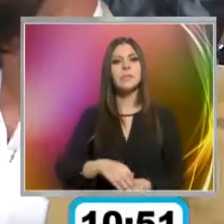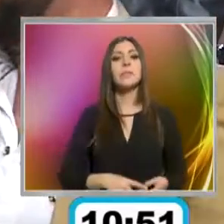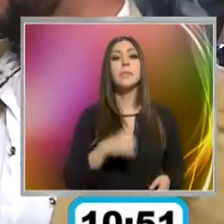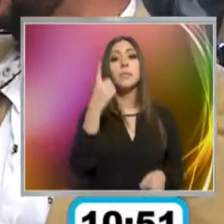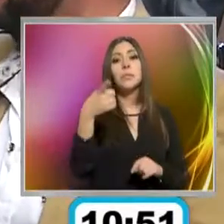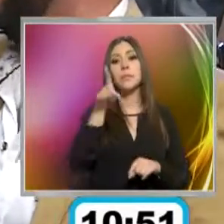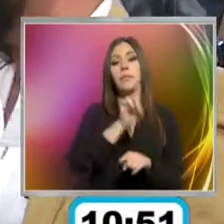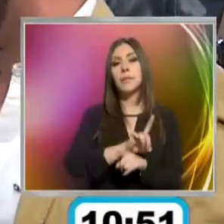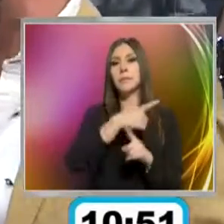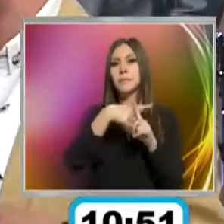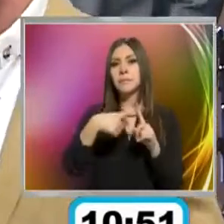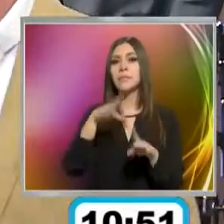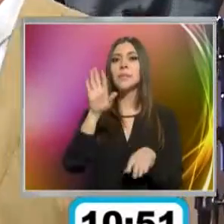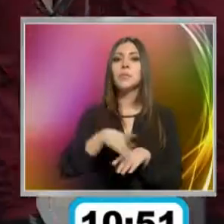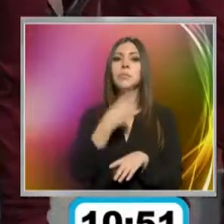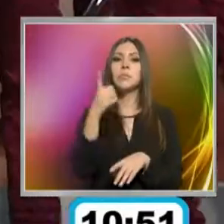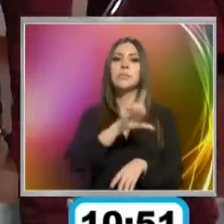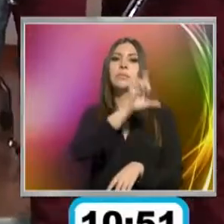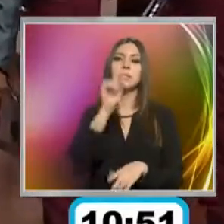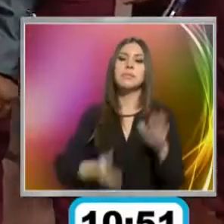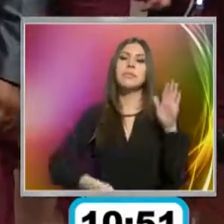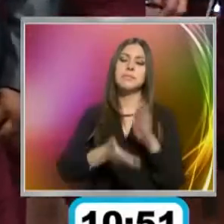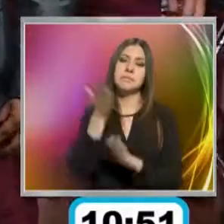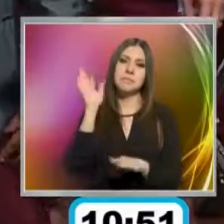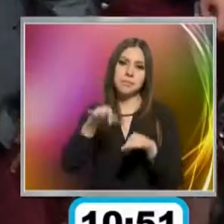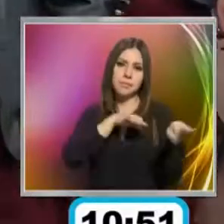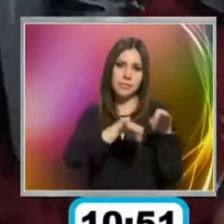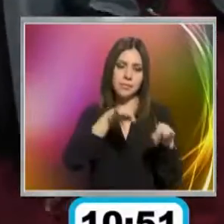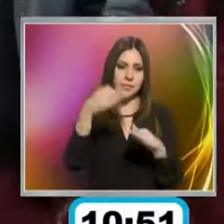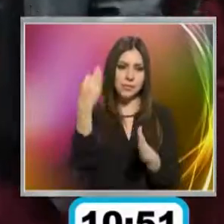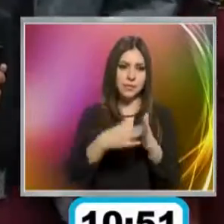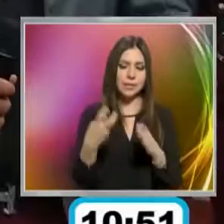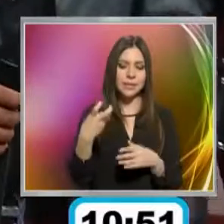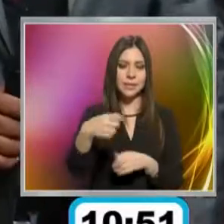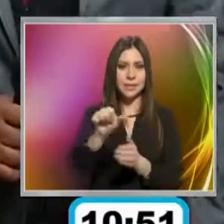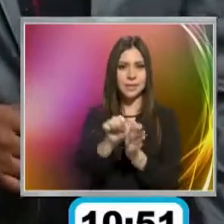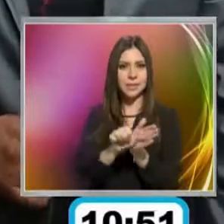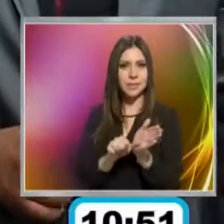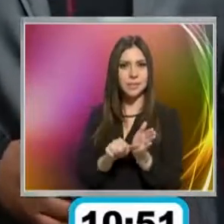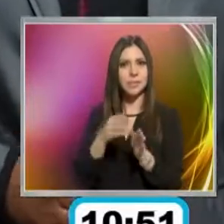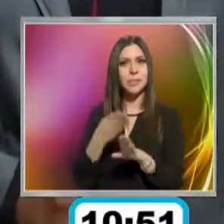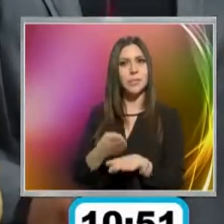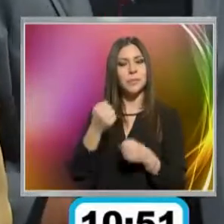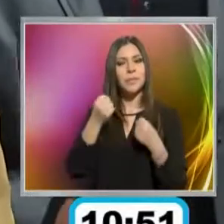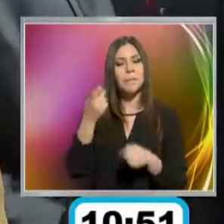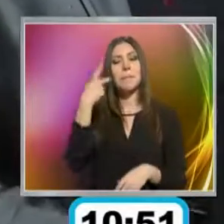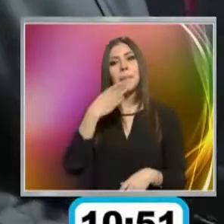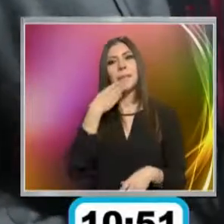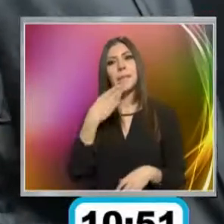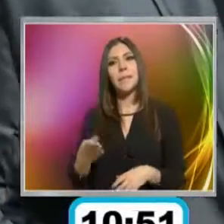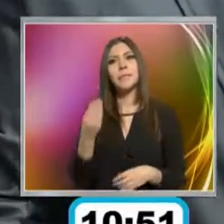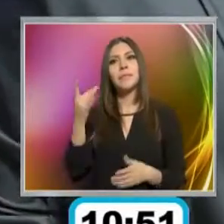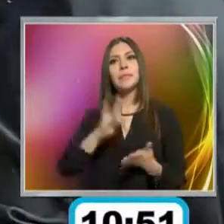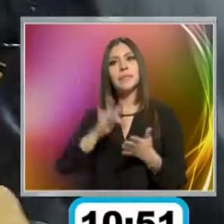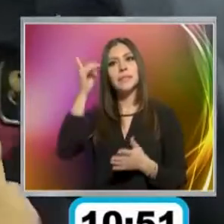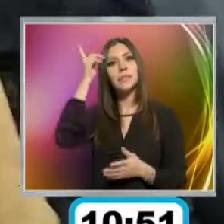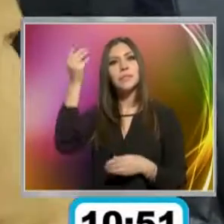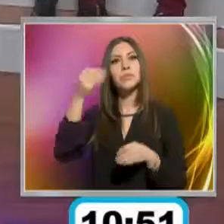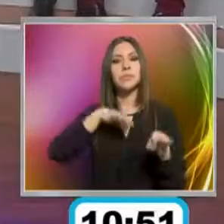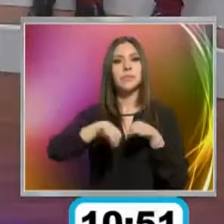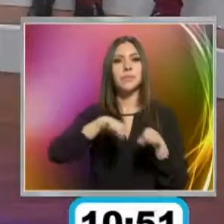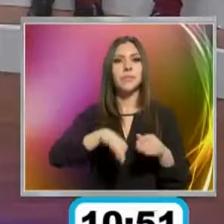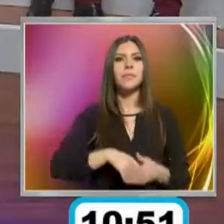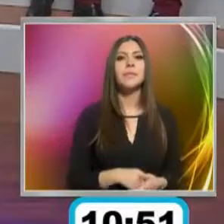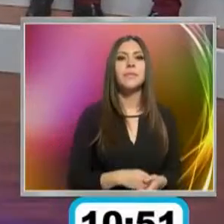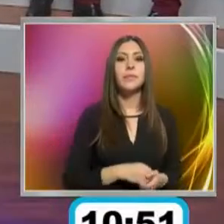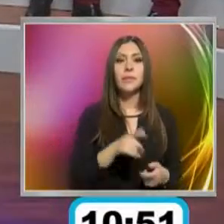medio porque prácticamente vamos a estar trabajando todo lo que viene siendo este mes. Muy fuertes, pero bueno, gracias a Dios que hay mucho trabajo también. Sigues de promoción con este